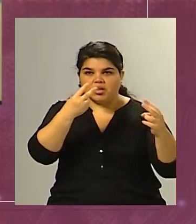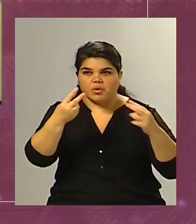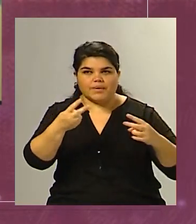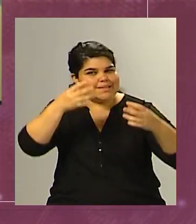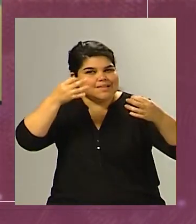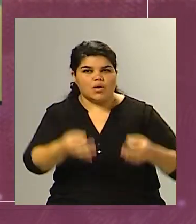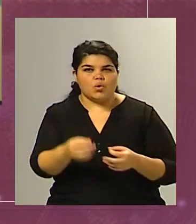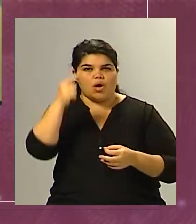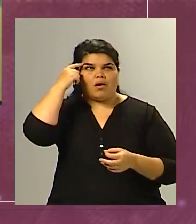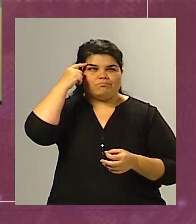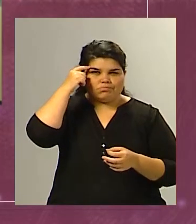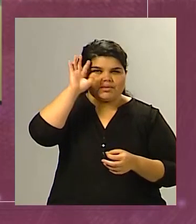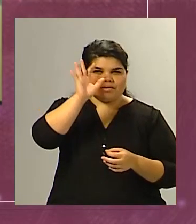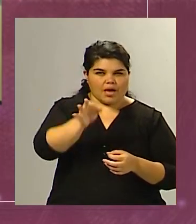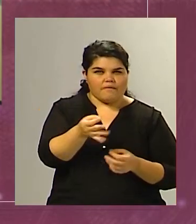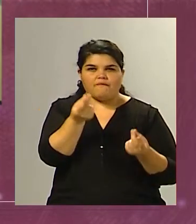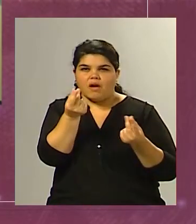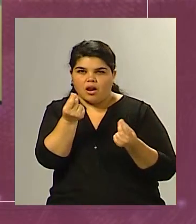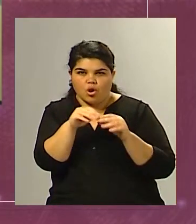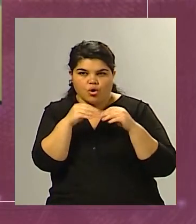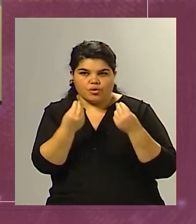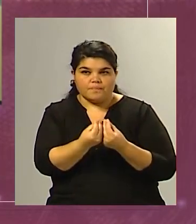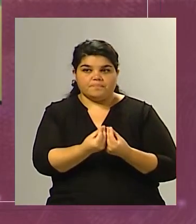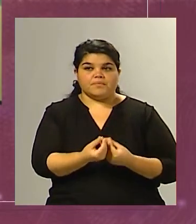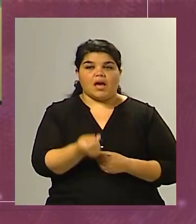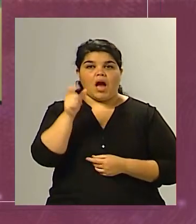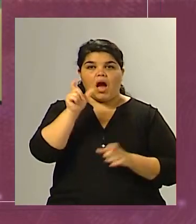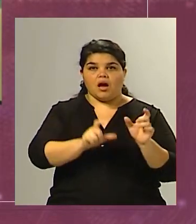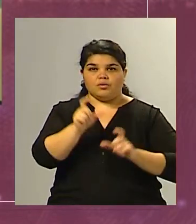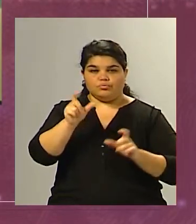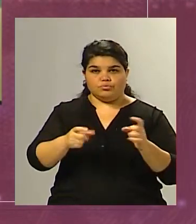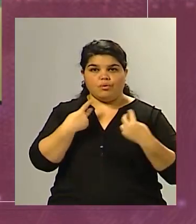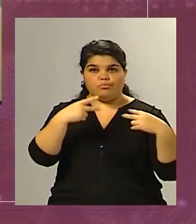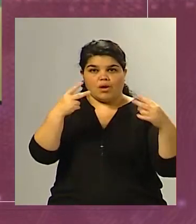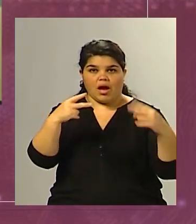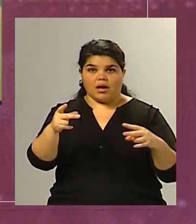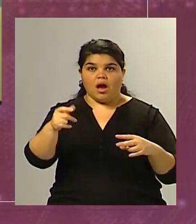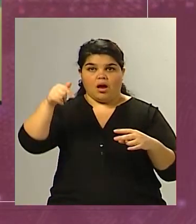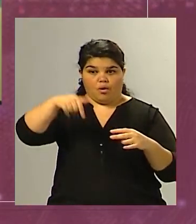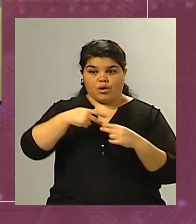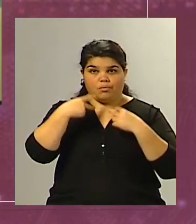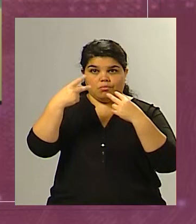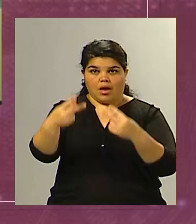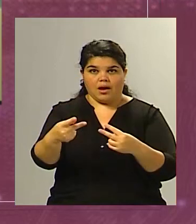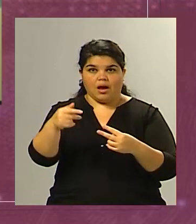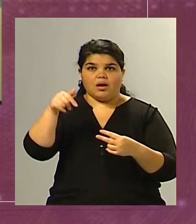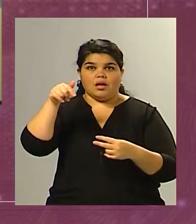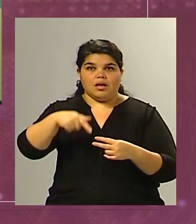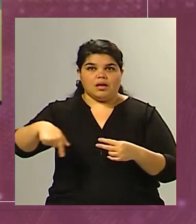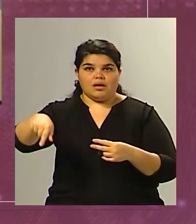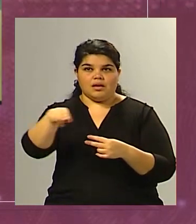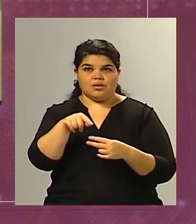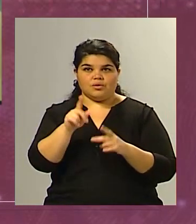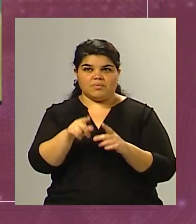valores en la cabeza. Los chicos que van a viajar hoy, que contrataron el año pasado para un viaje a Carlos Paz